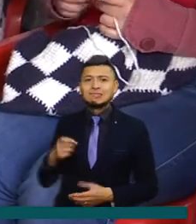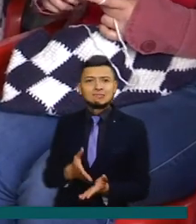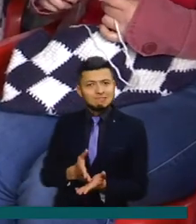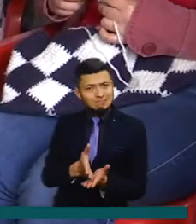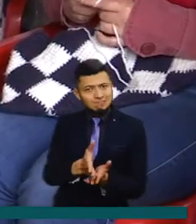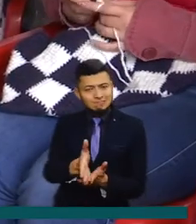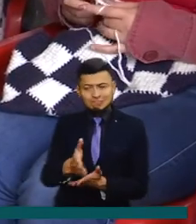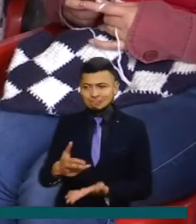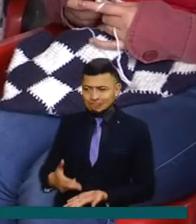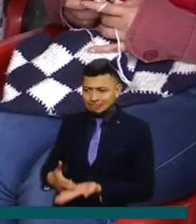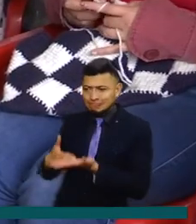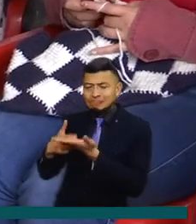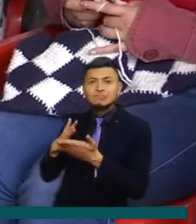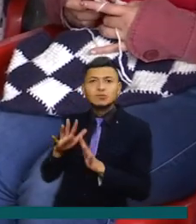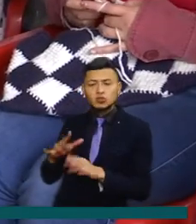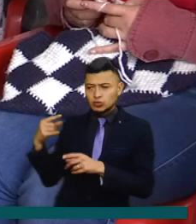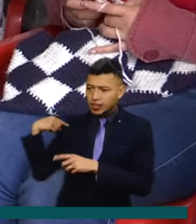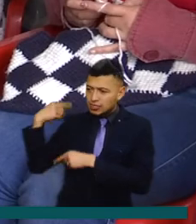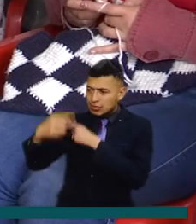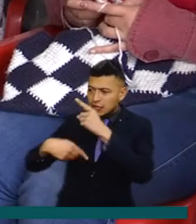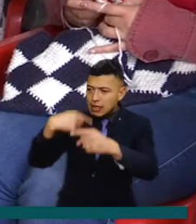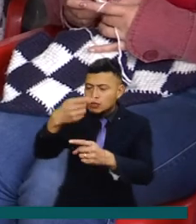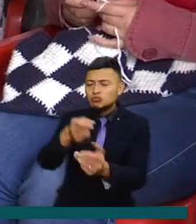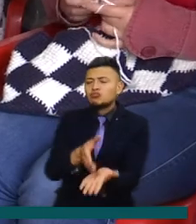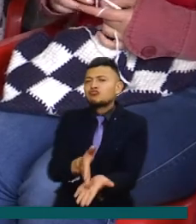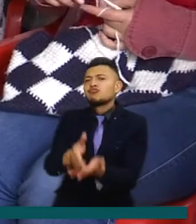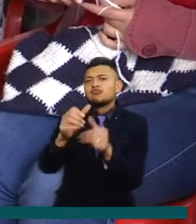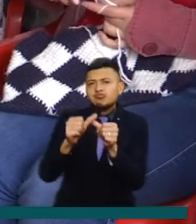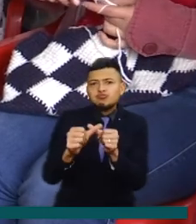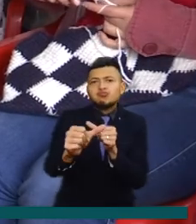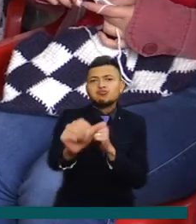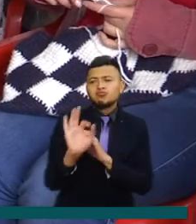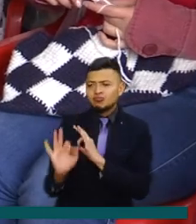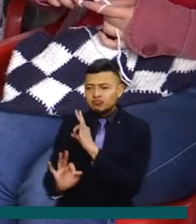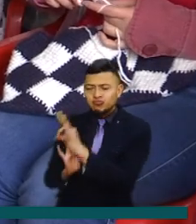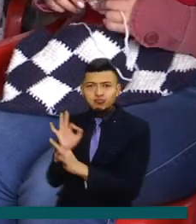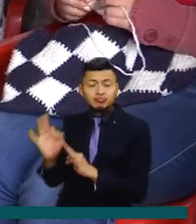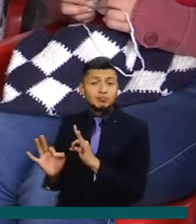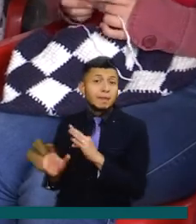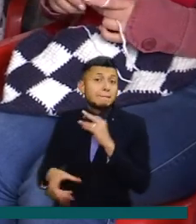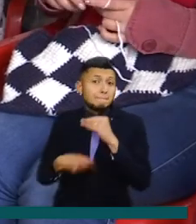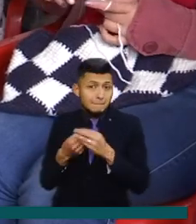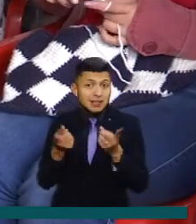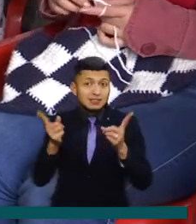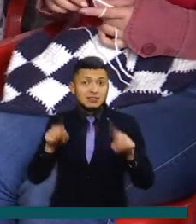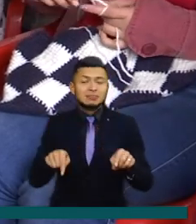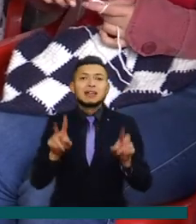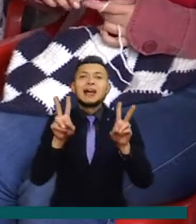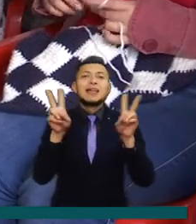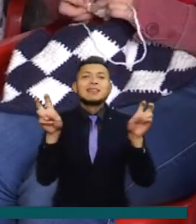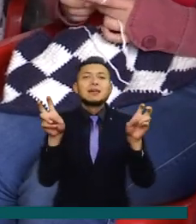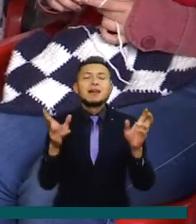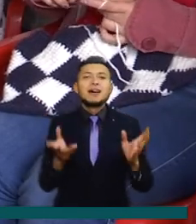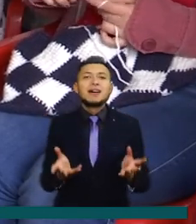mantener, preservar el rescate de nuestras tradiciones y a la vez incluir en el tema